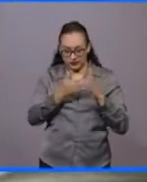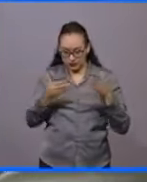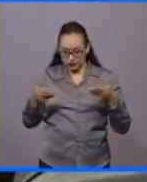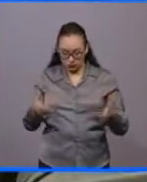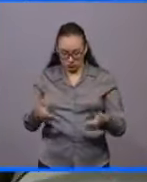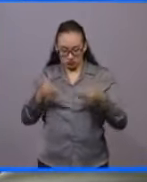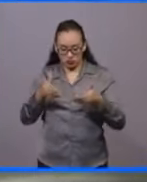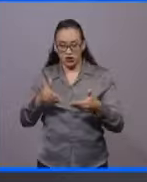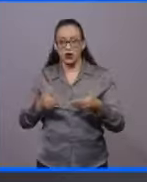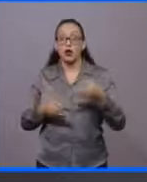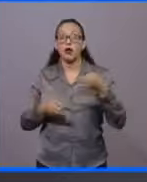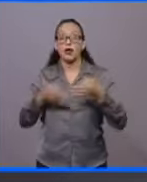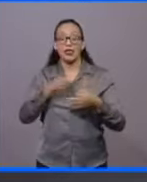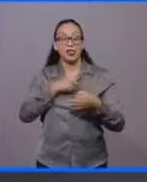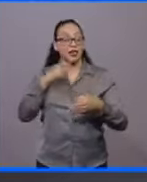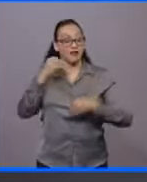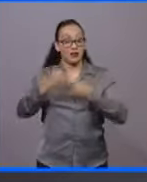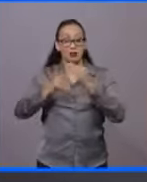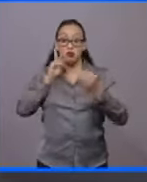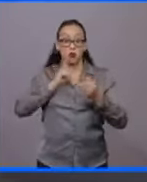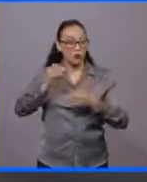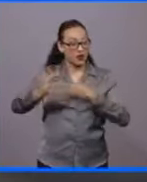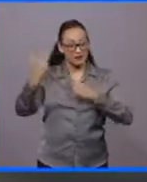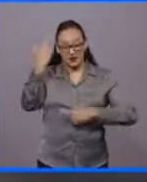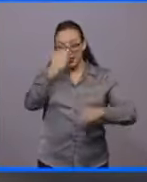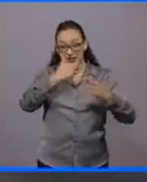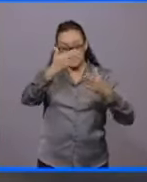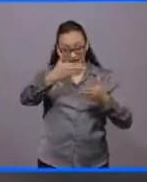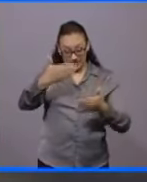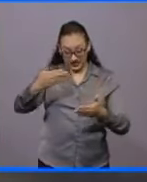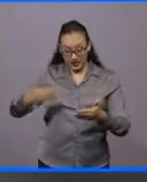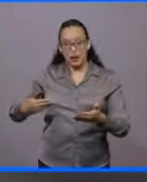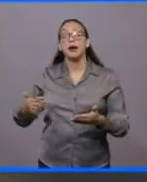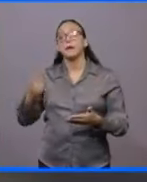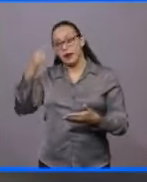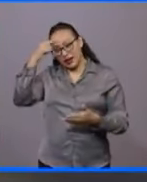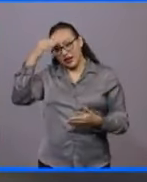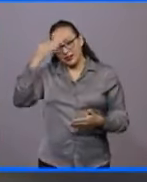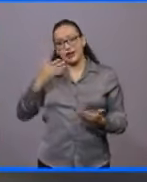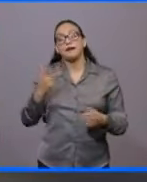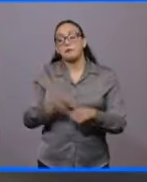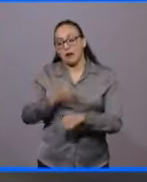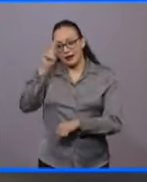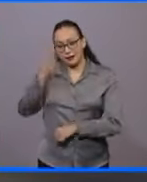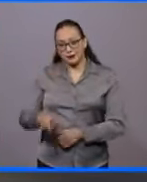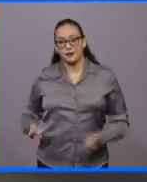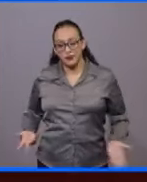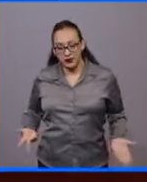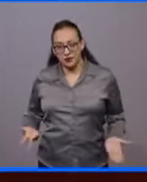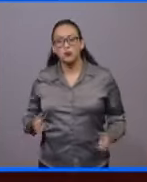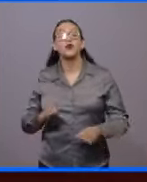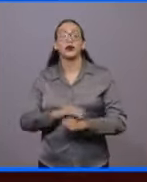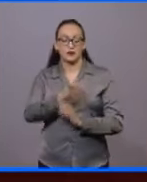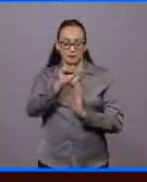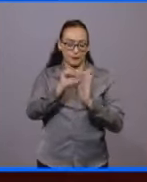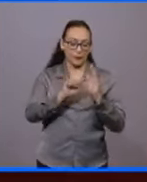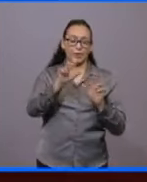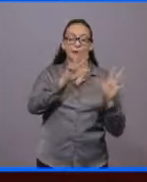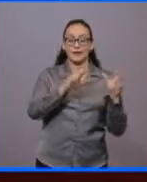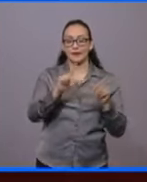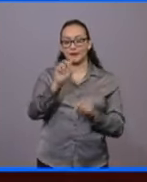debe allegarse a todas las pruebas necesarias para alcanzar la verdad de los hechos, en términos de lo dispuesto en los